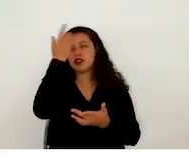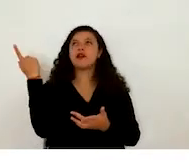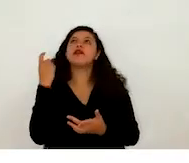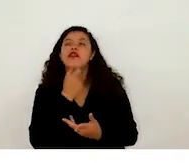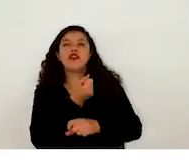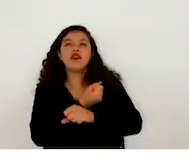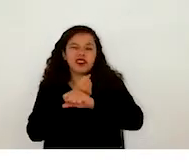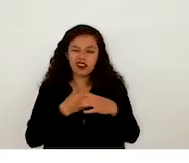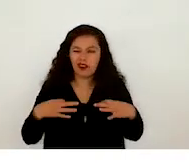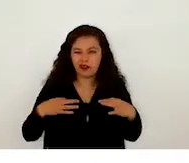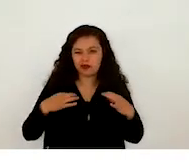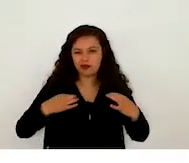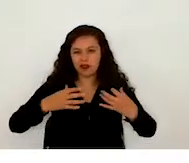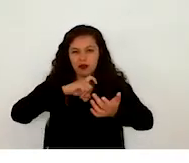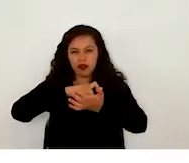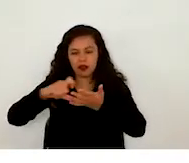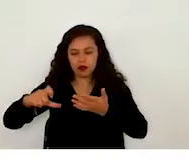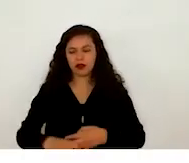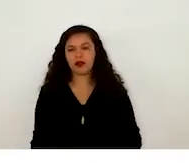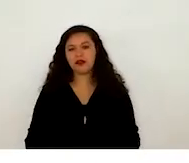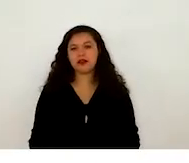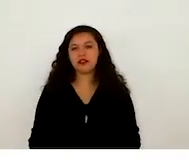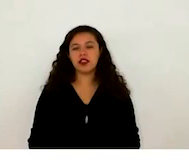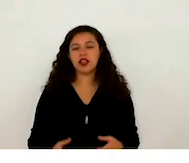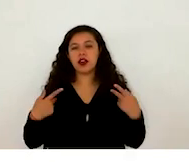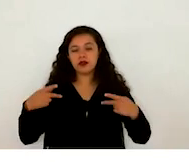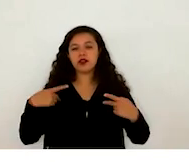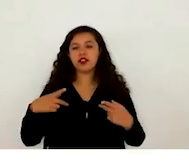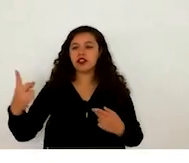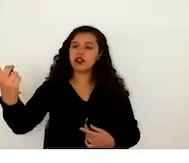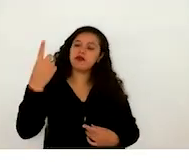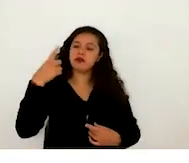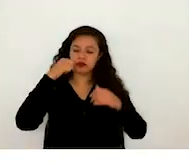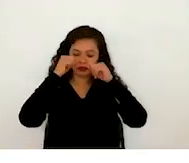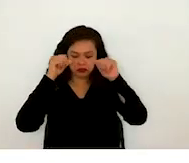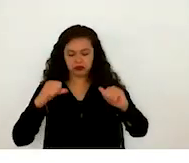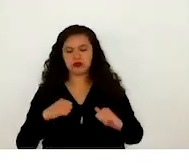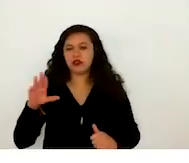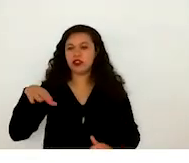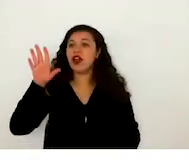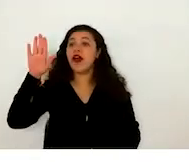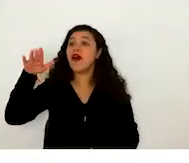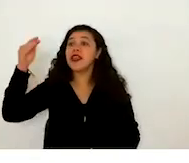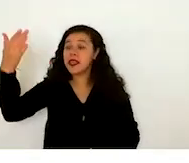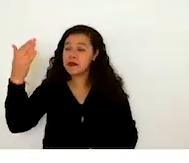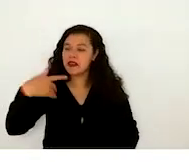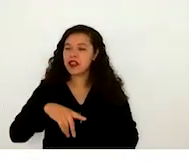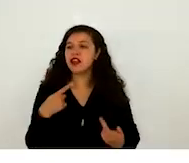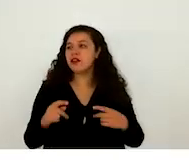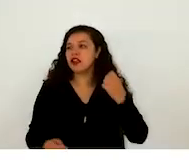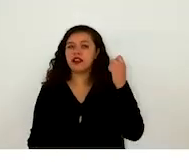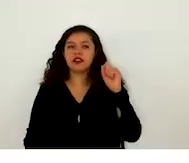su ropa sí que la persona que atiende si ustedes le hablan ni siquiera los voltea a